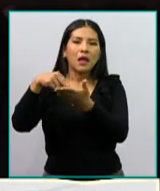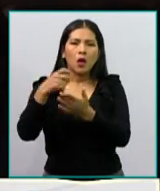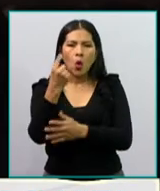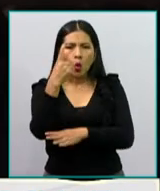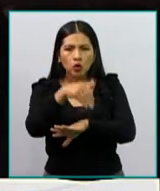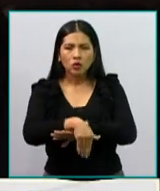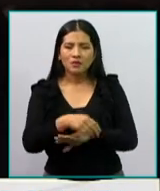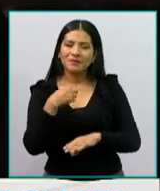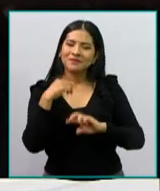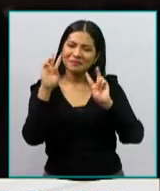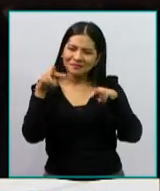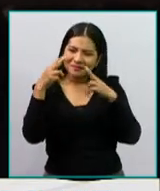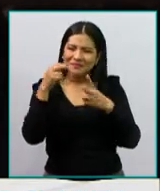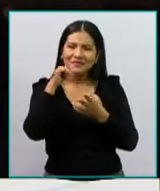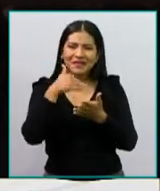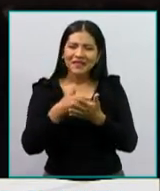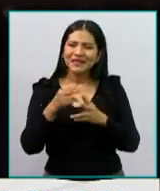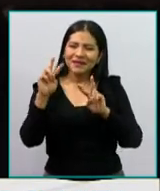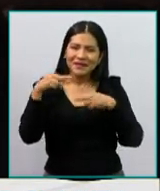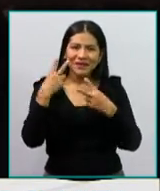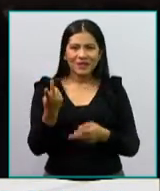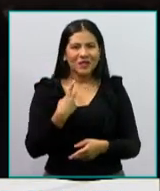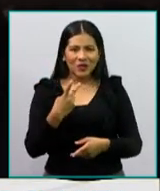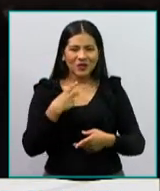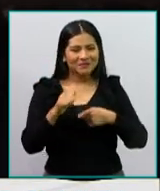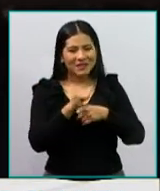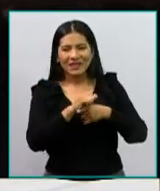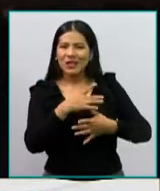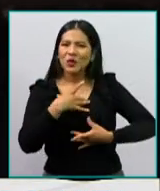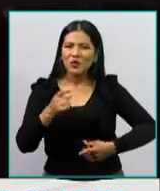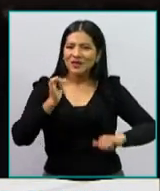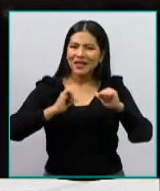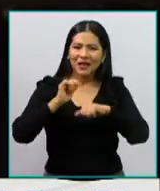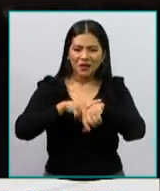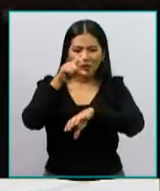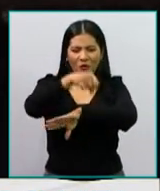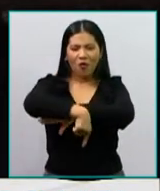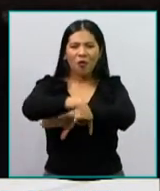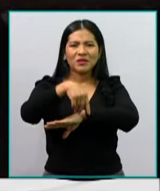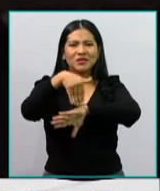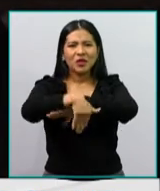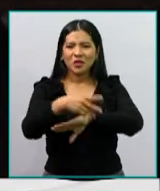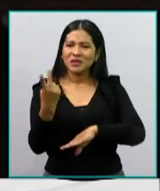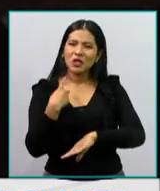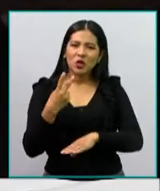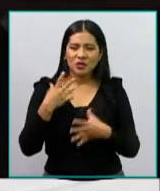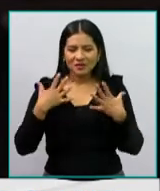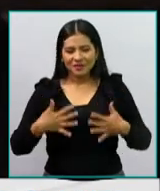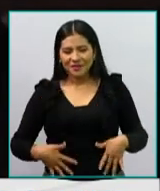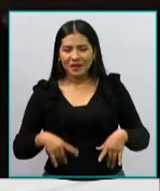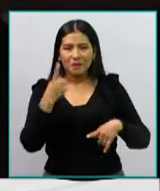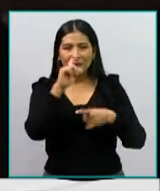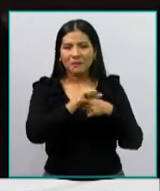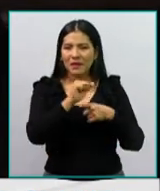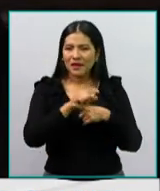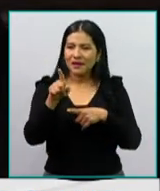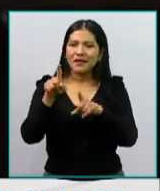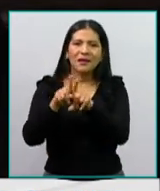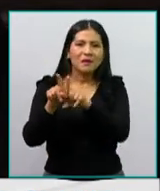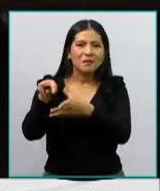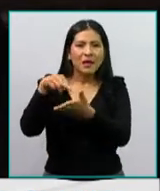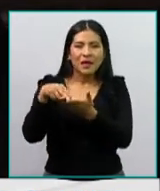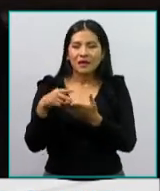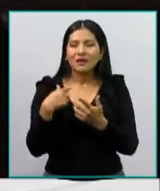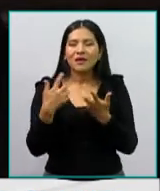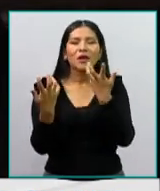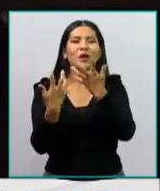me mira y le digo, hijita, le digo, somos artistas, porque a esa hora las dos así con nuestros trajes, ¿no? Y eso también es